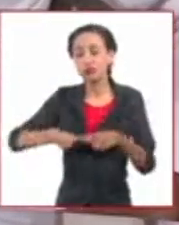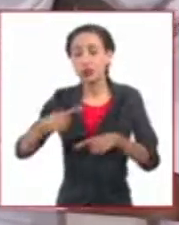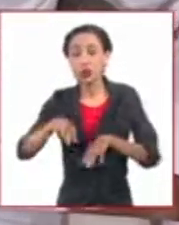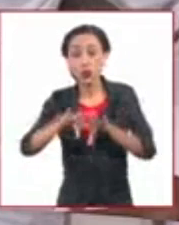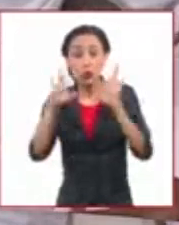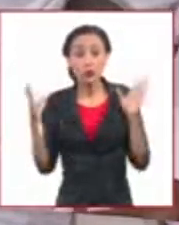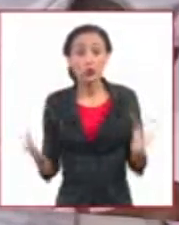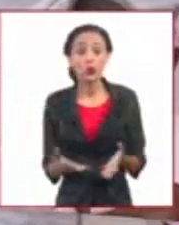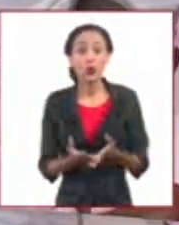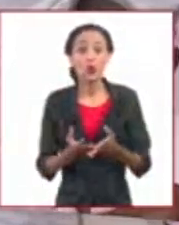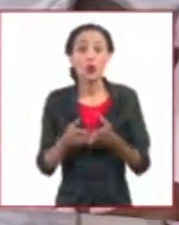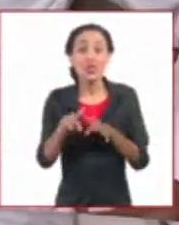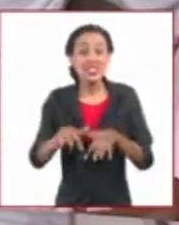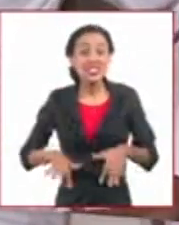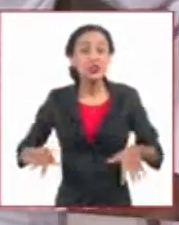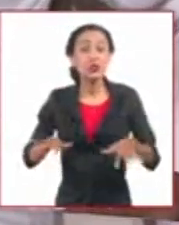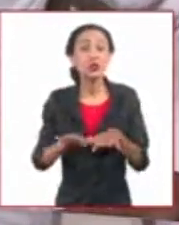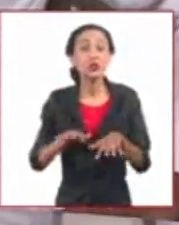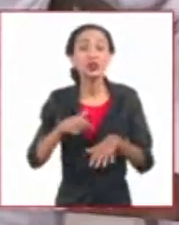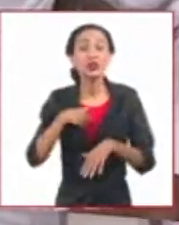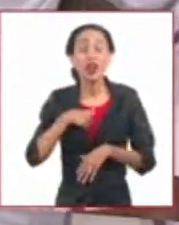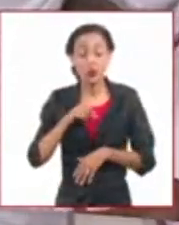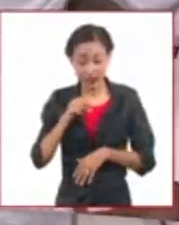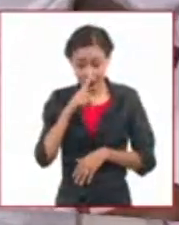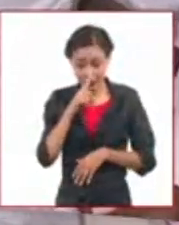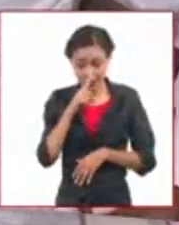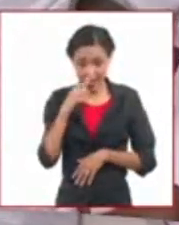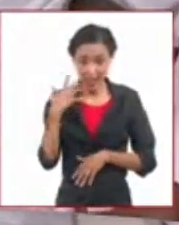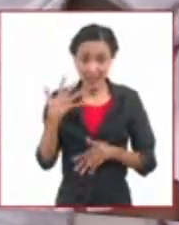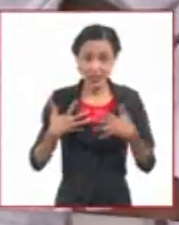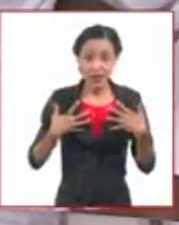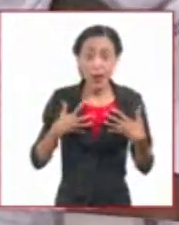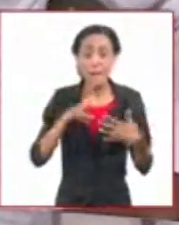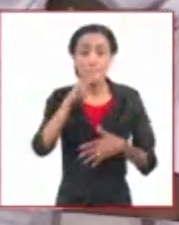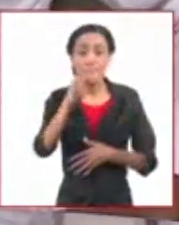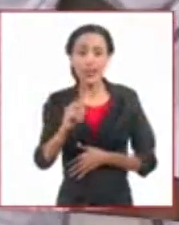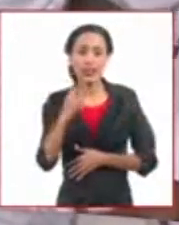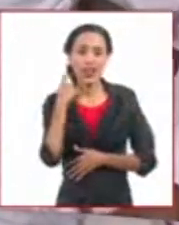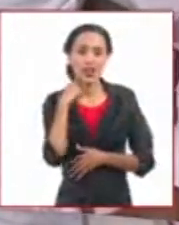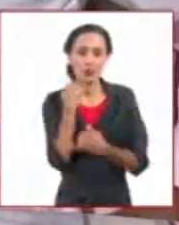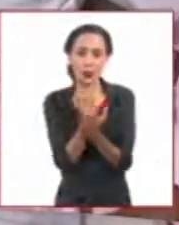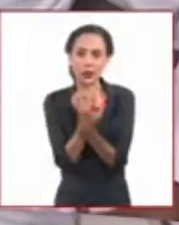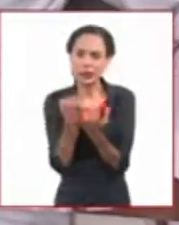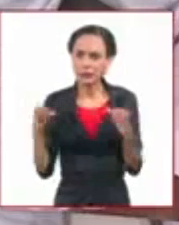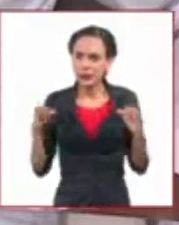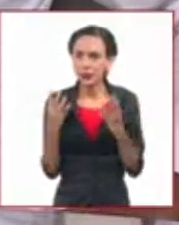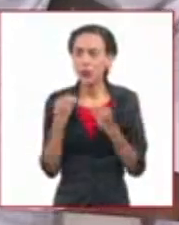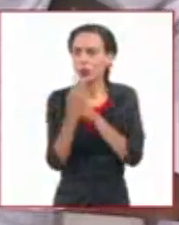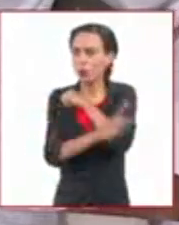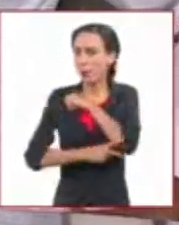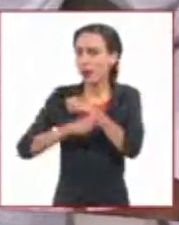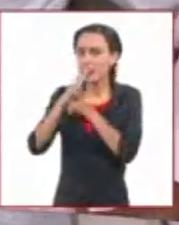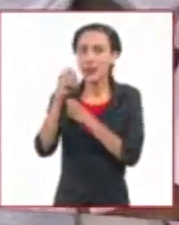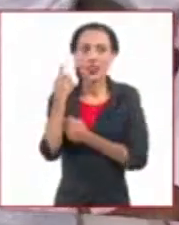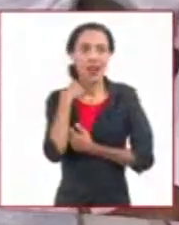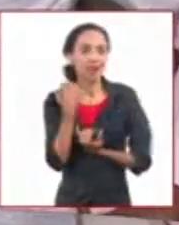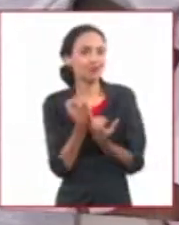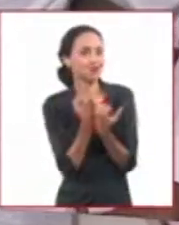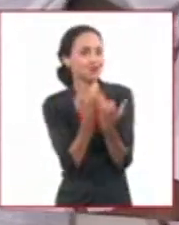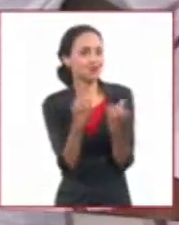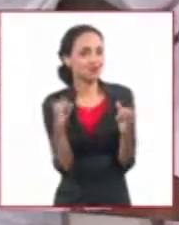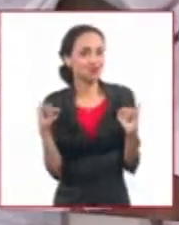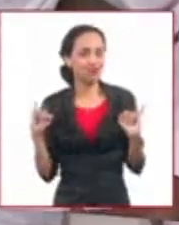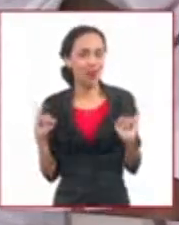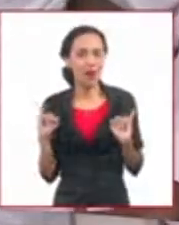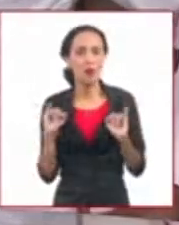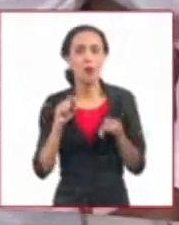se está terminando de celebrar el bicentenario de la independencia de muchos países en la región es decir en un momento